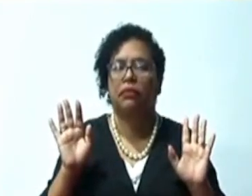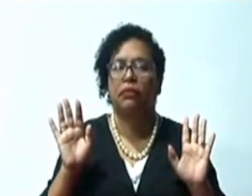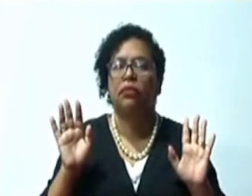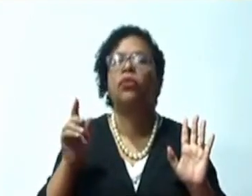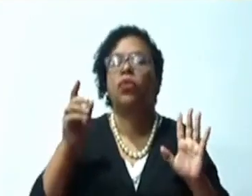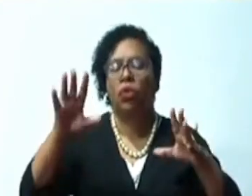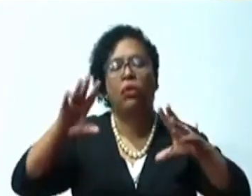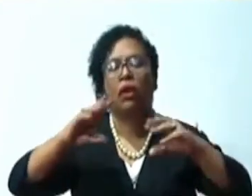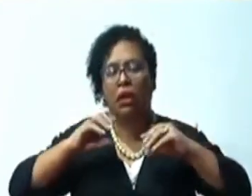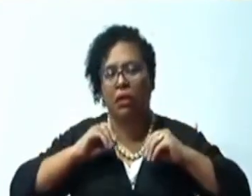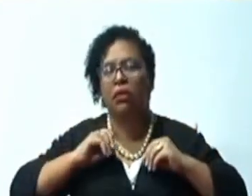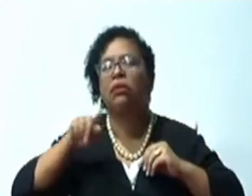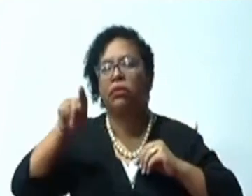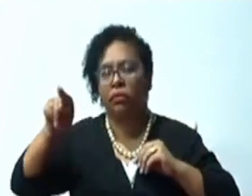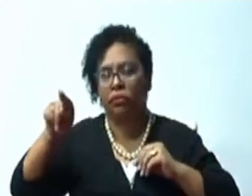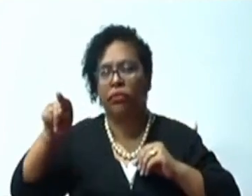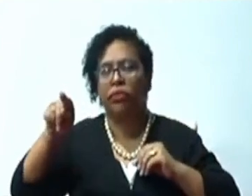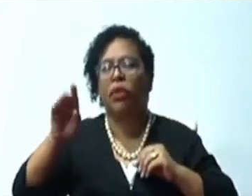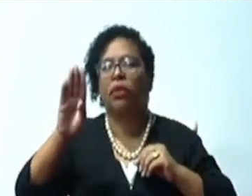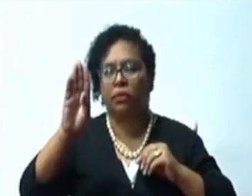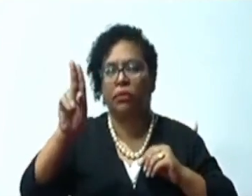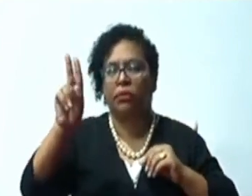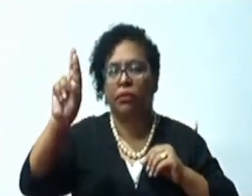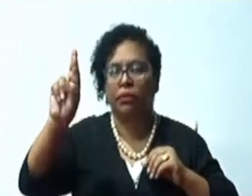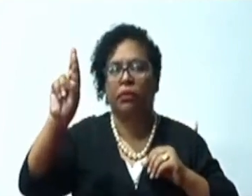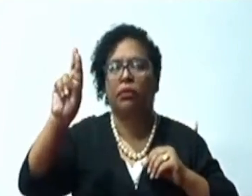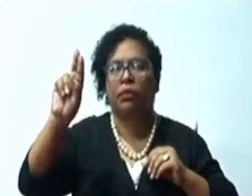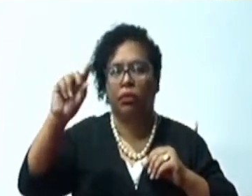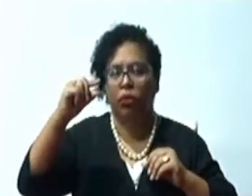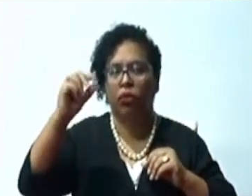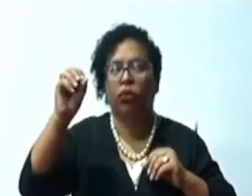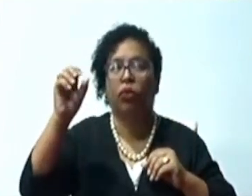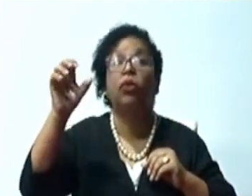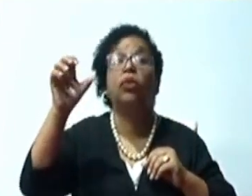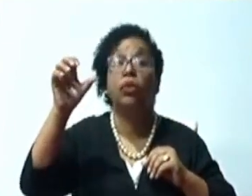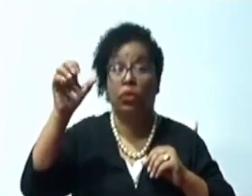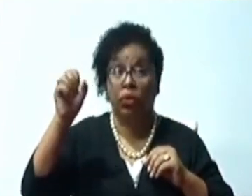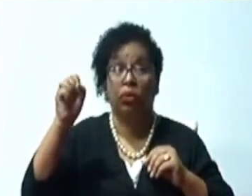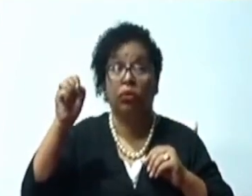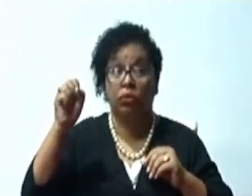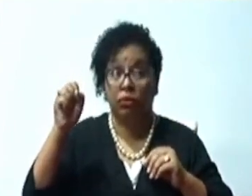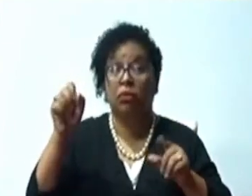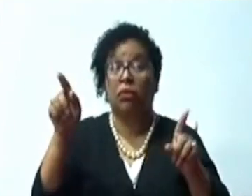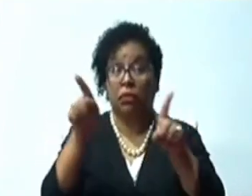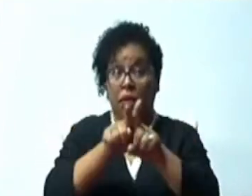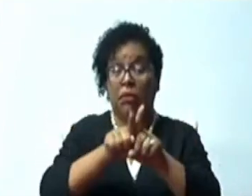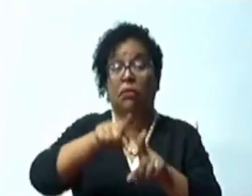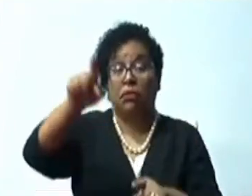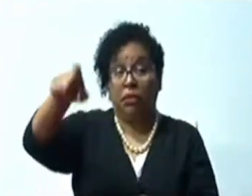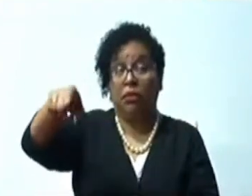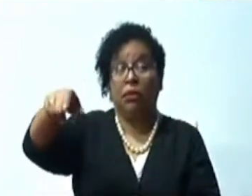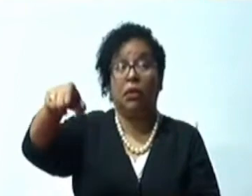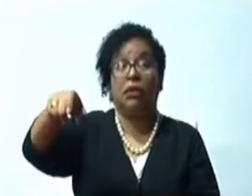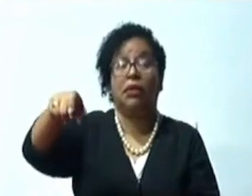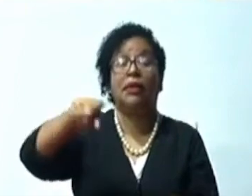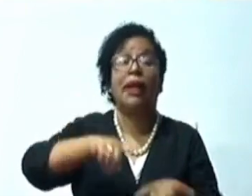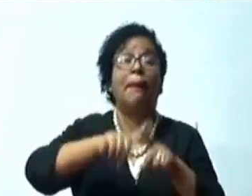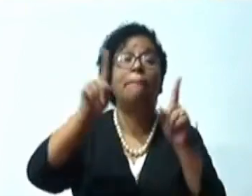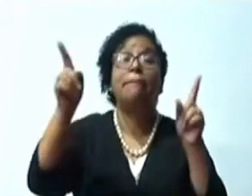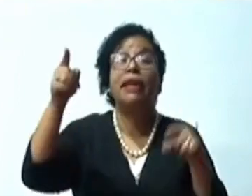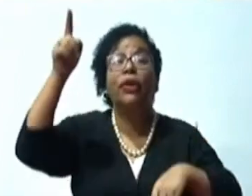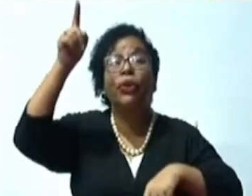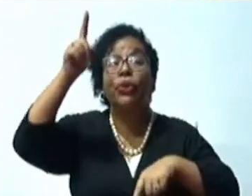acojo lo que dice Agustín para decirlo yo con mi boca, si usted me lo presta, y también necesaria, pero no nos